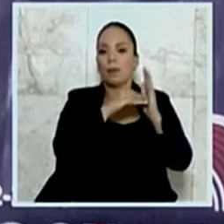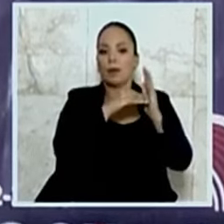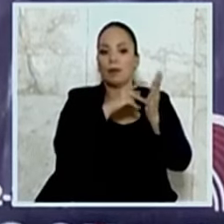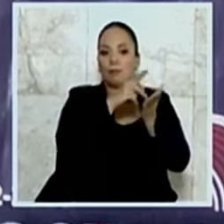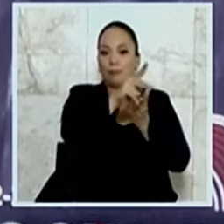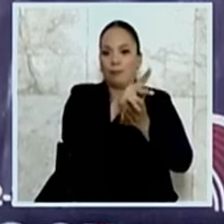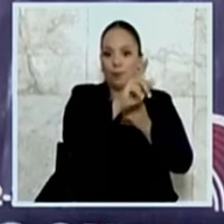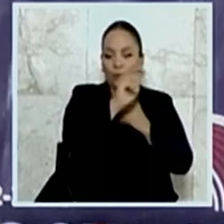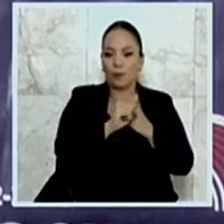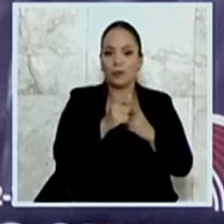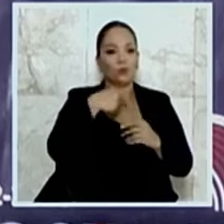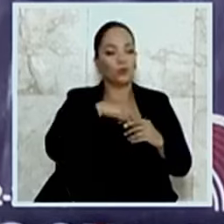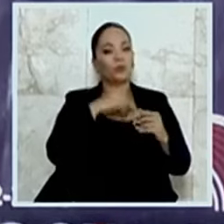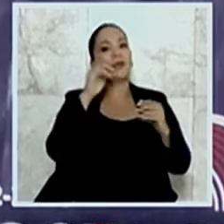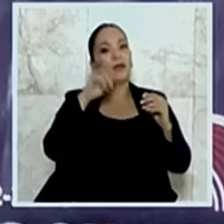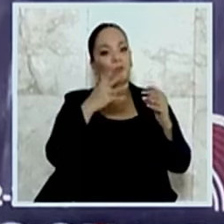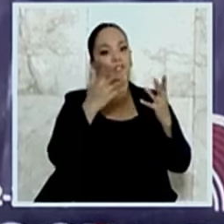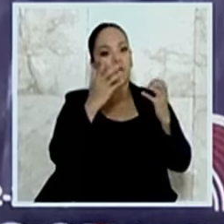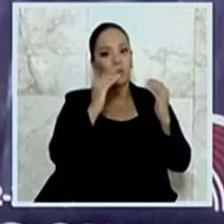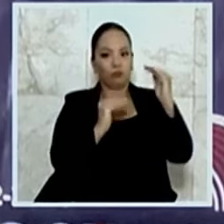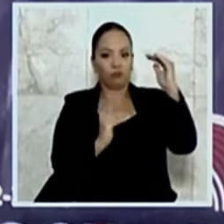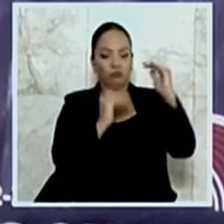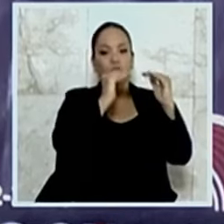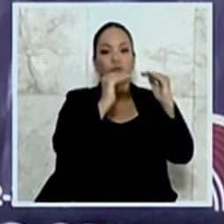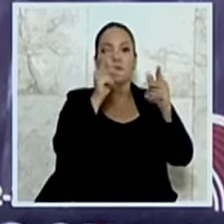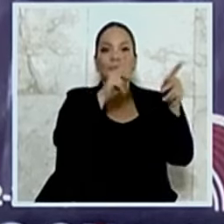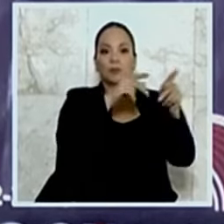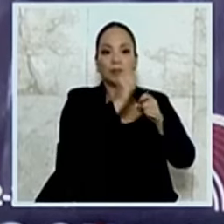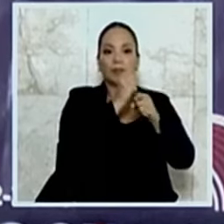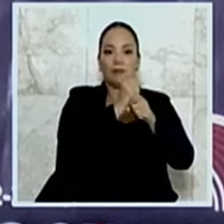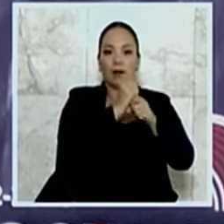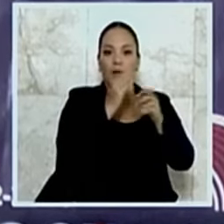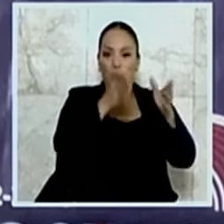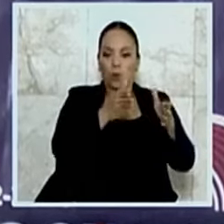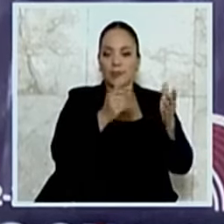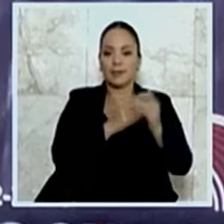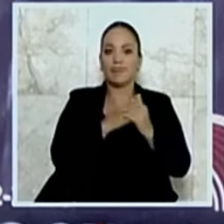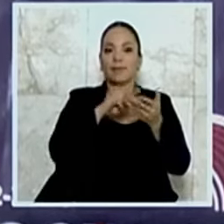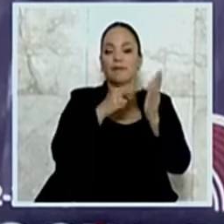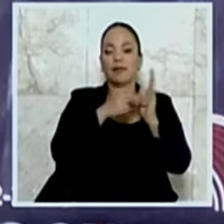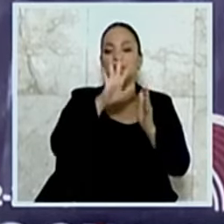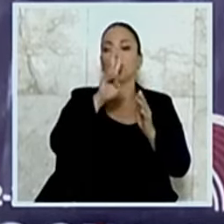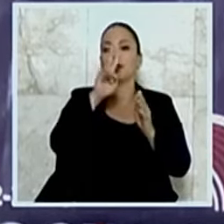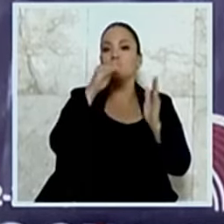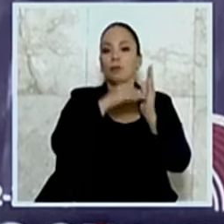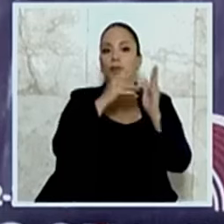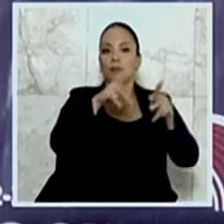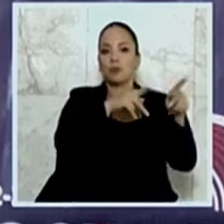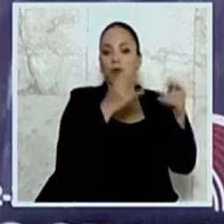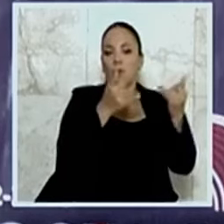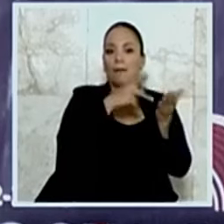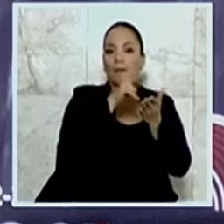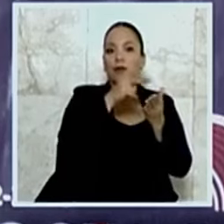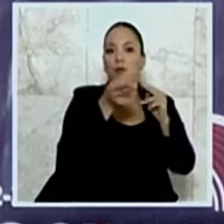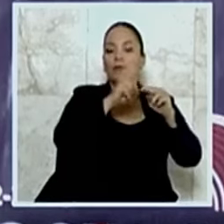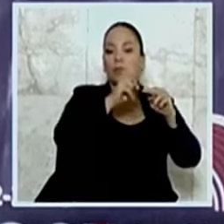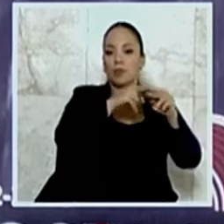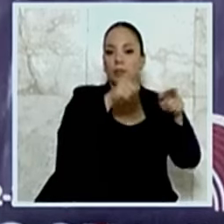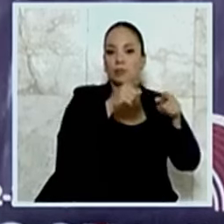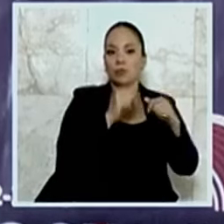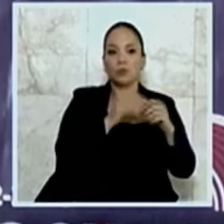una actividad lucrativa, son personas físicas con actividad lucrativa, que hoy pagan a partir de 348,000 colones.